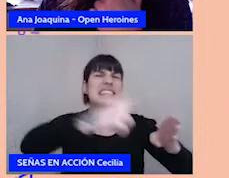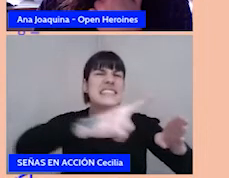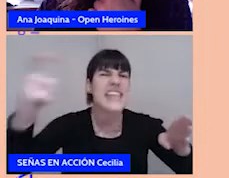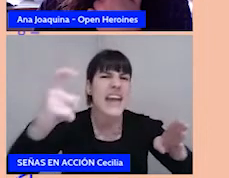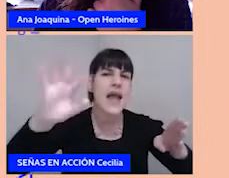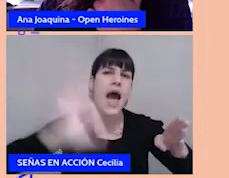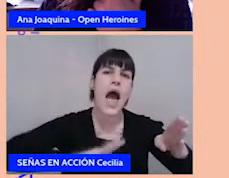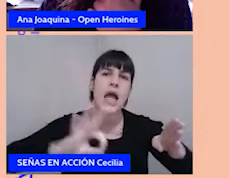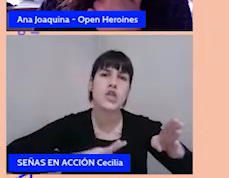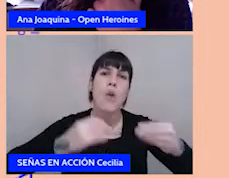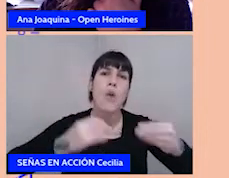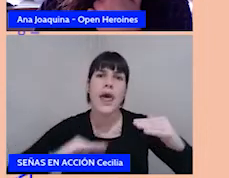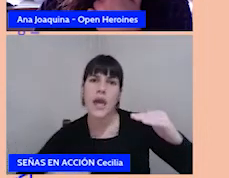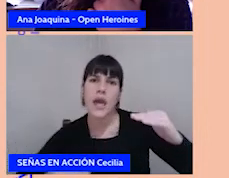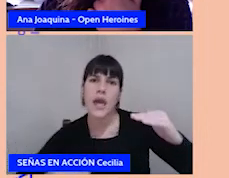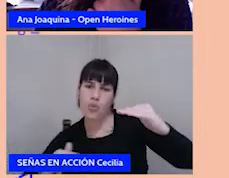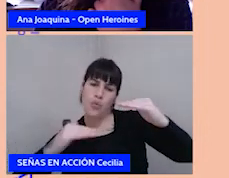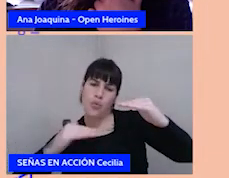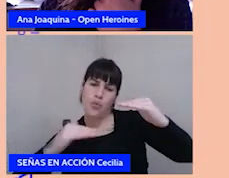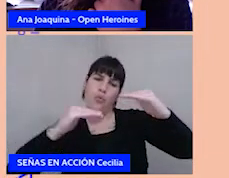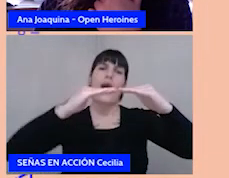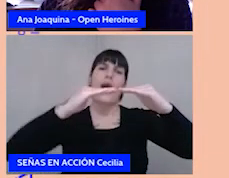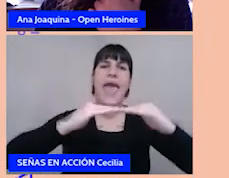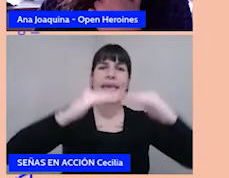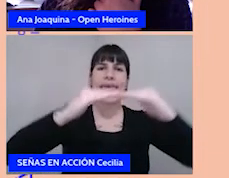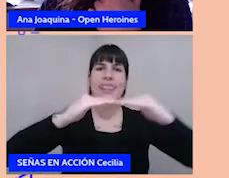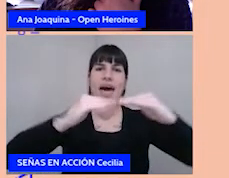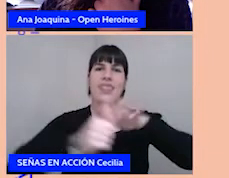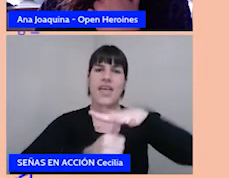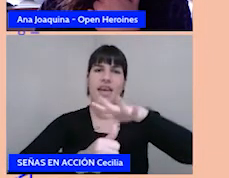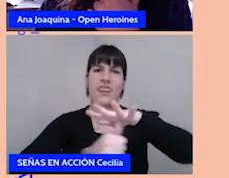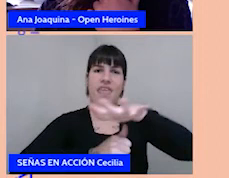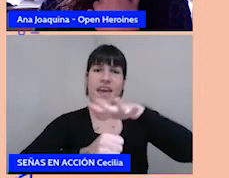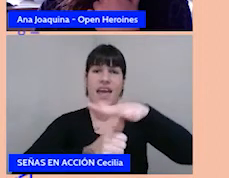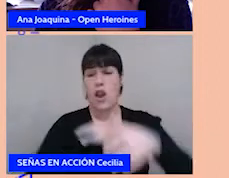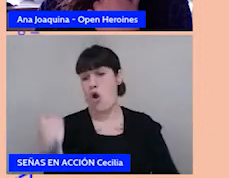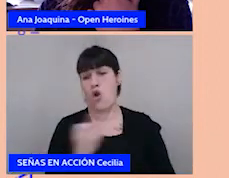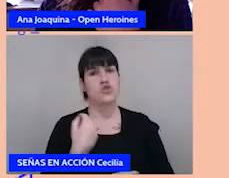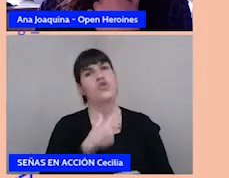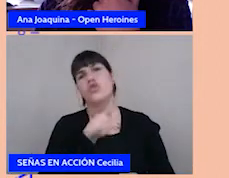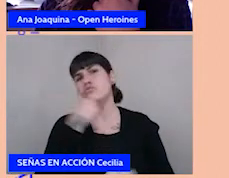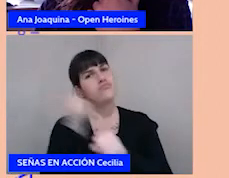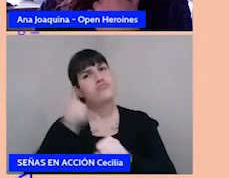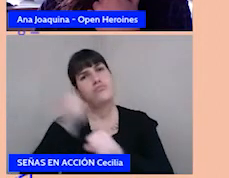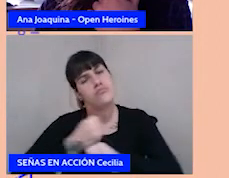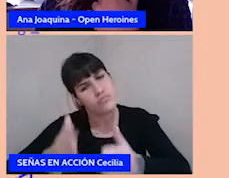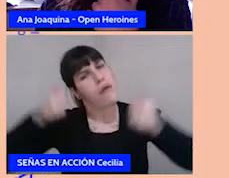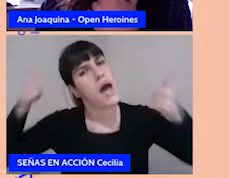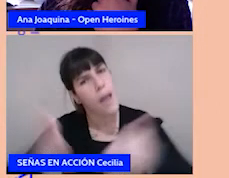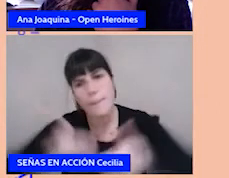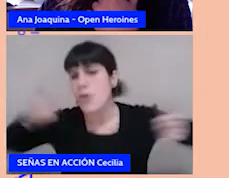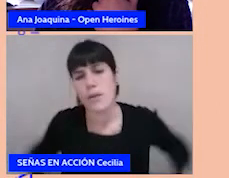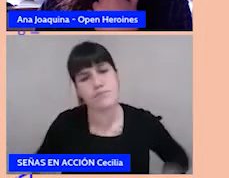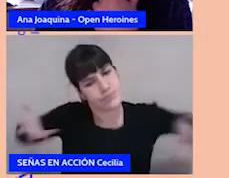a acelerar este proceso a través de nuestro modelo, ¿no? O sea, digo, yo aquí podría pasar 3 horas hablando de